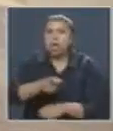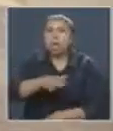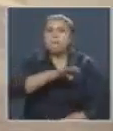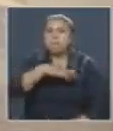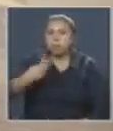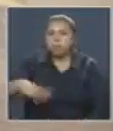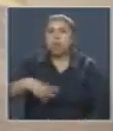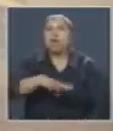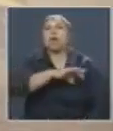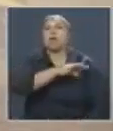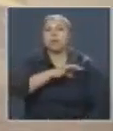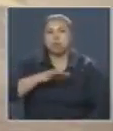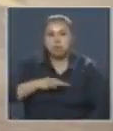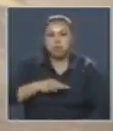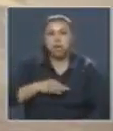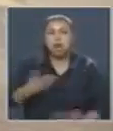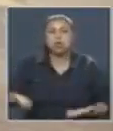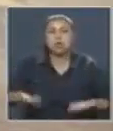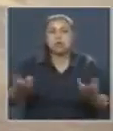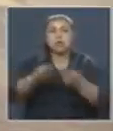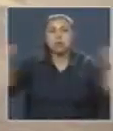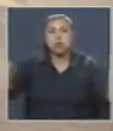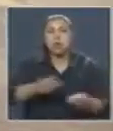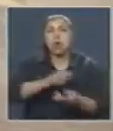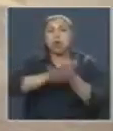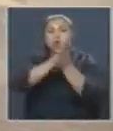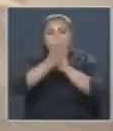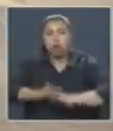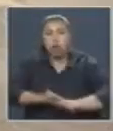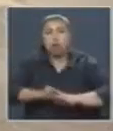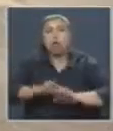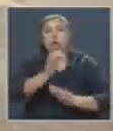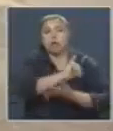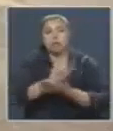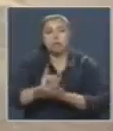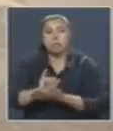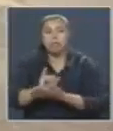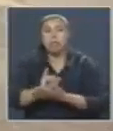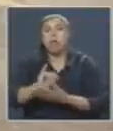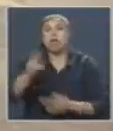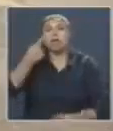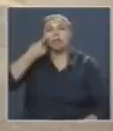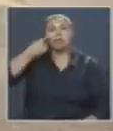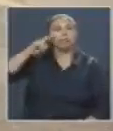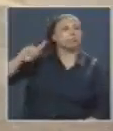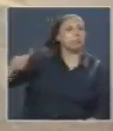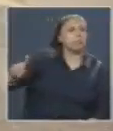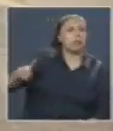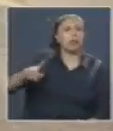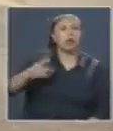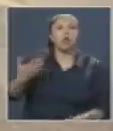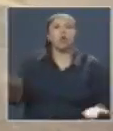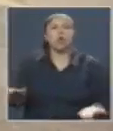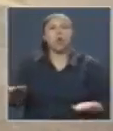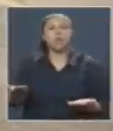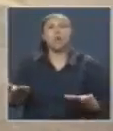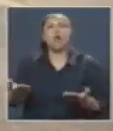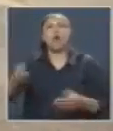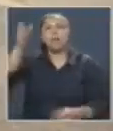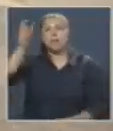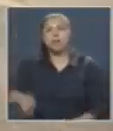servicios públicos todos desconociendo el derecho a que se les reconozca realmente como trabajadores